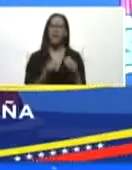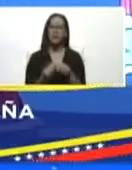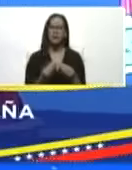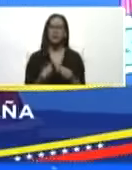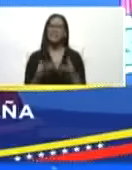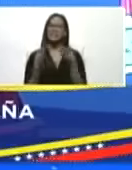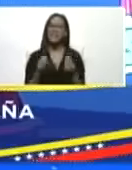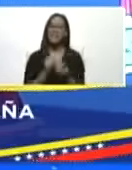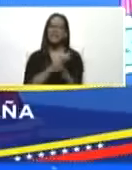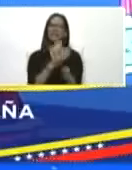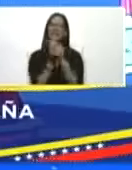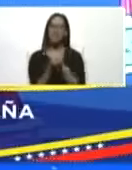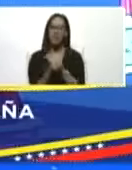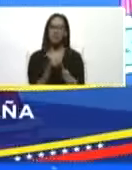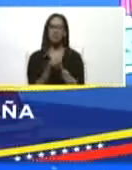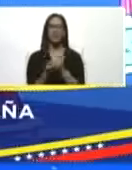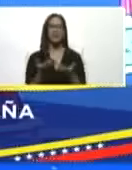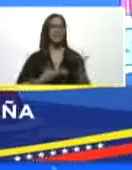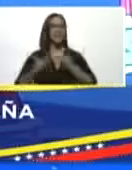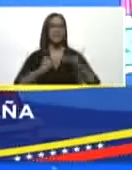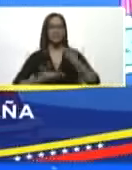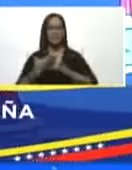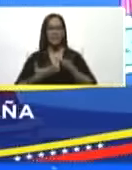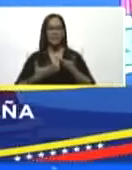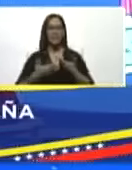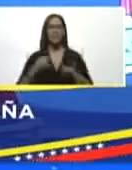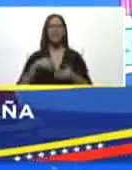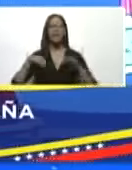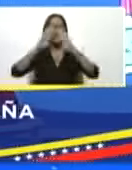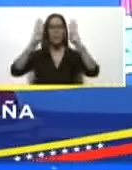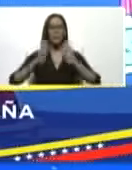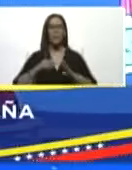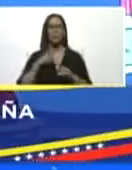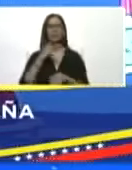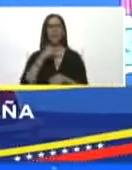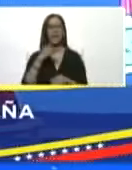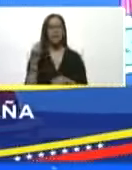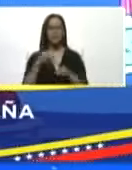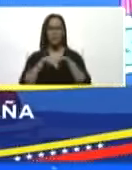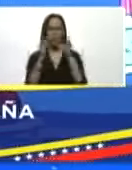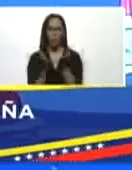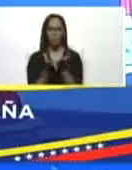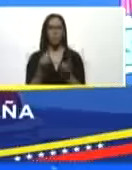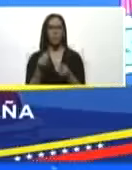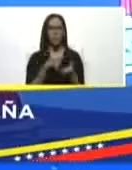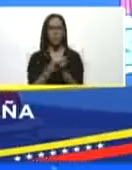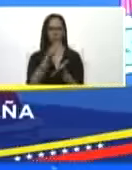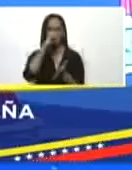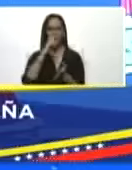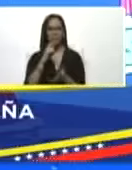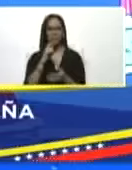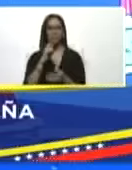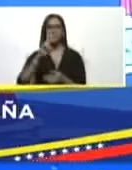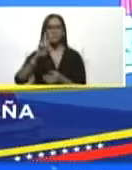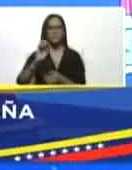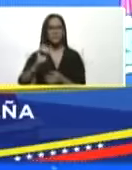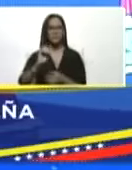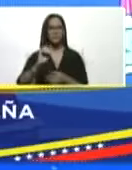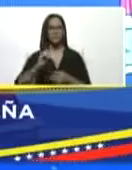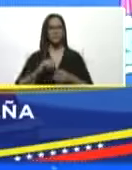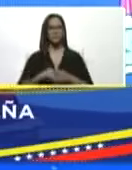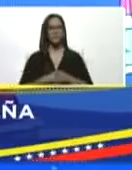tales transformaciones en las dinámicas geopolíticas del mundo como ocurrieron sobre todo en el siglo XX.